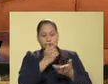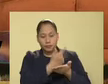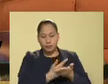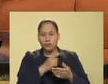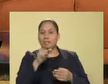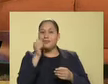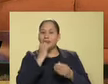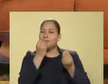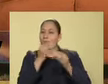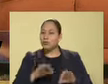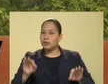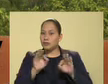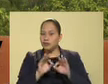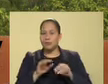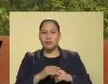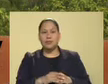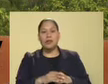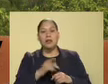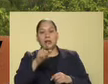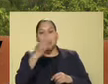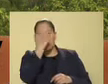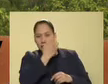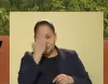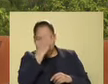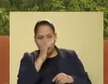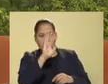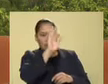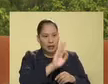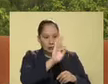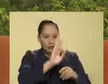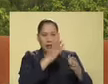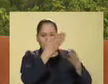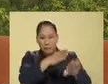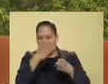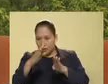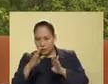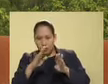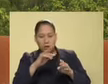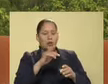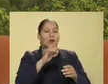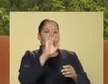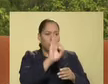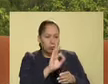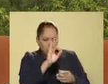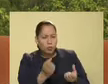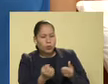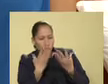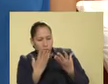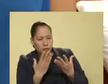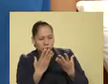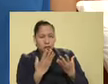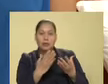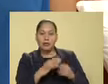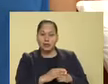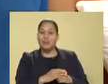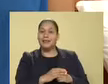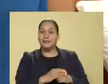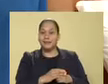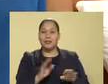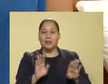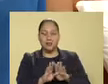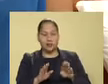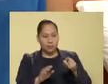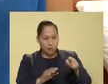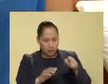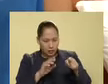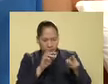muy importante también checar las tasas de interés, si hay comisiones, porque también conforme a